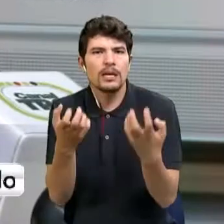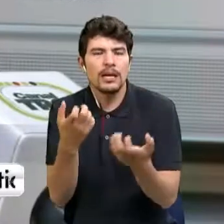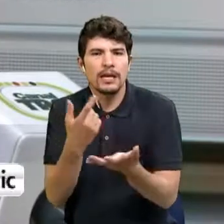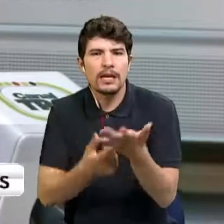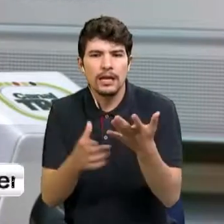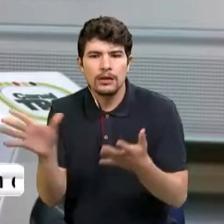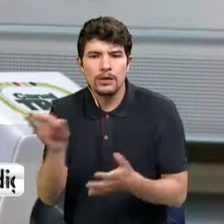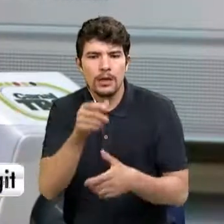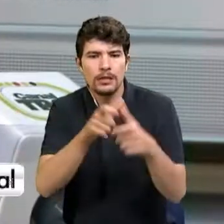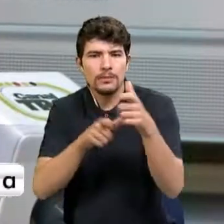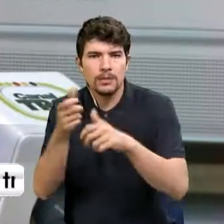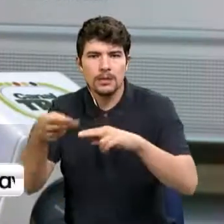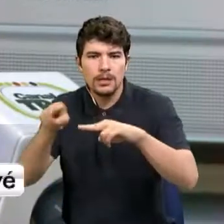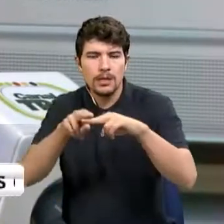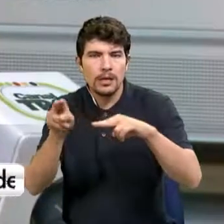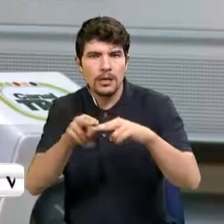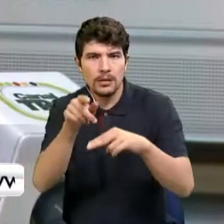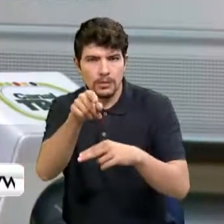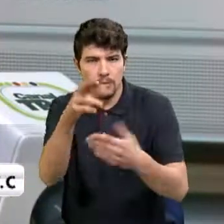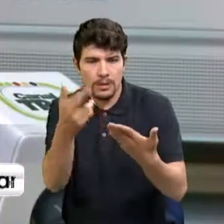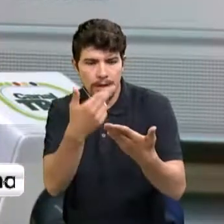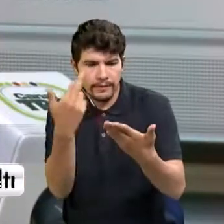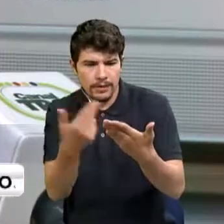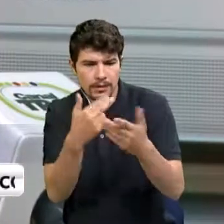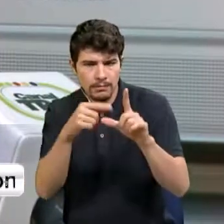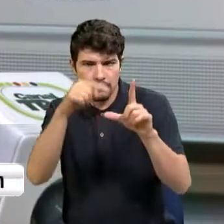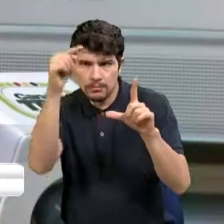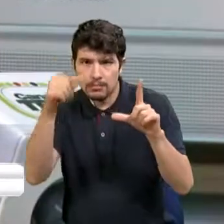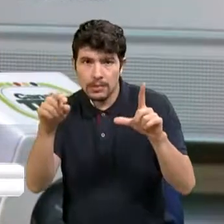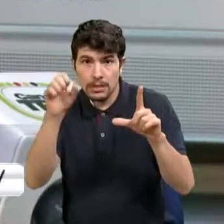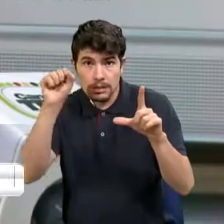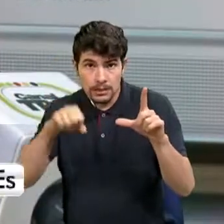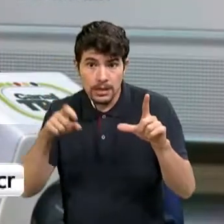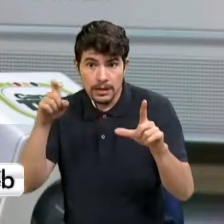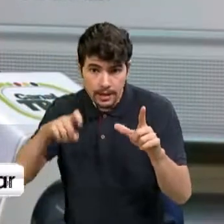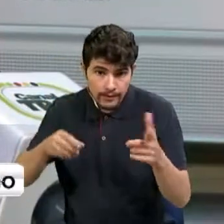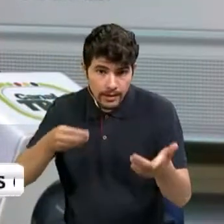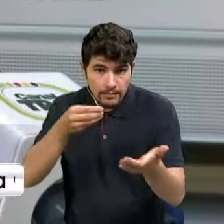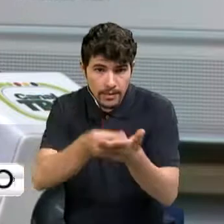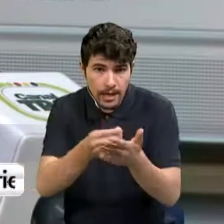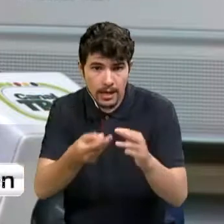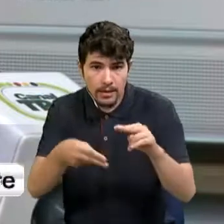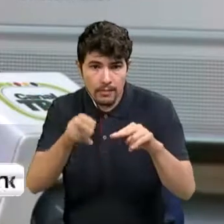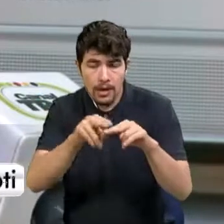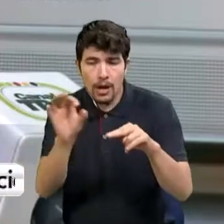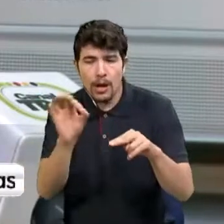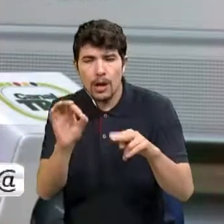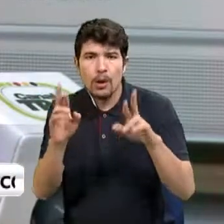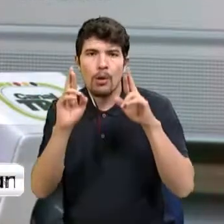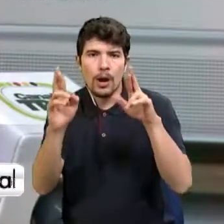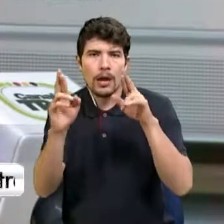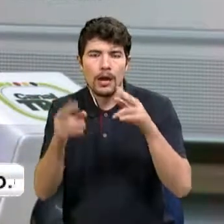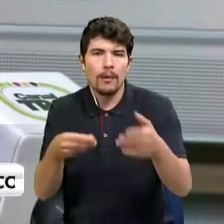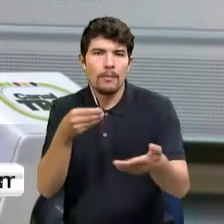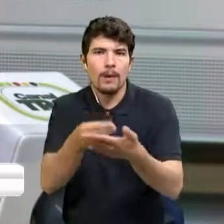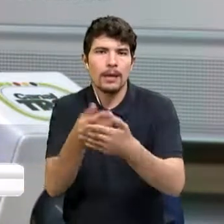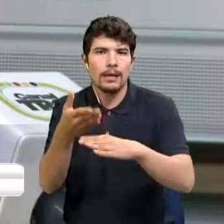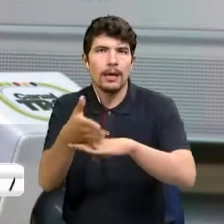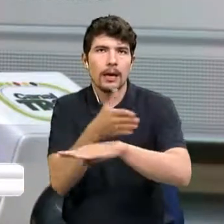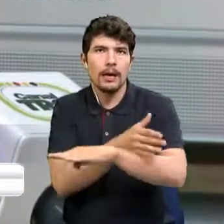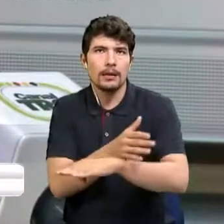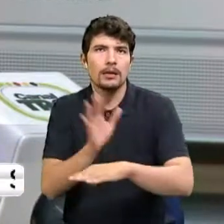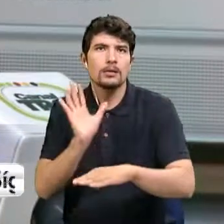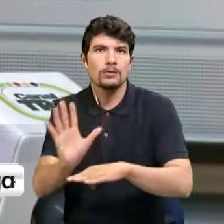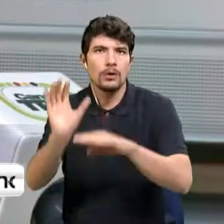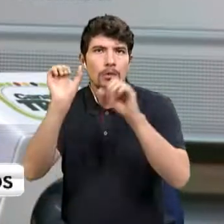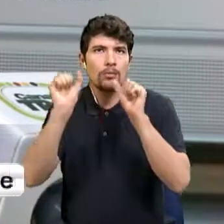constituyentes revisen estos topes para ver si lo deben declarar y ojalá lo hagan de manera anticipada eso